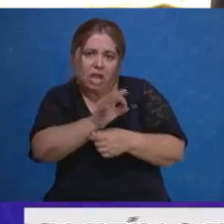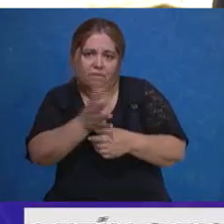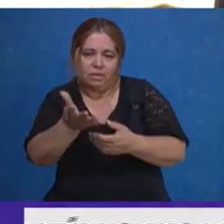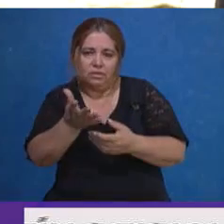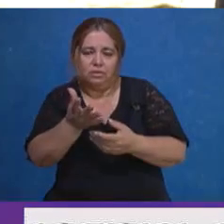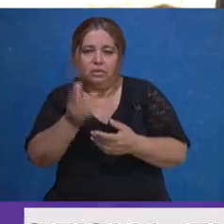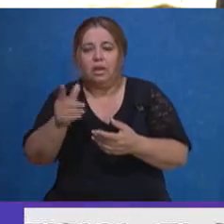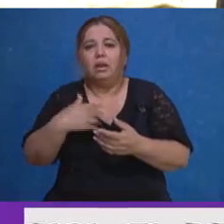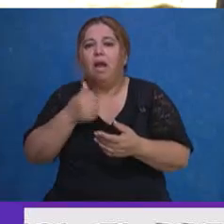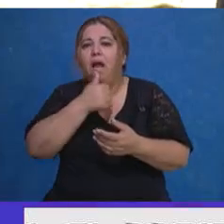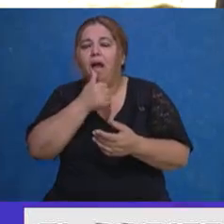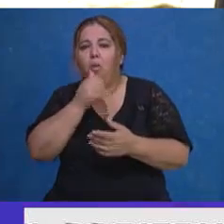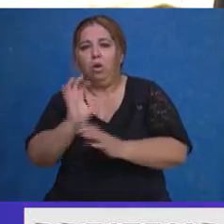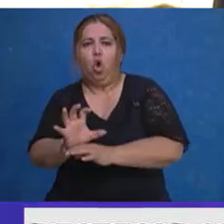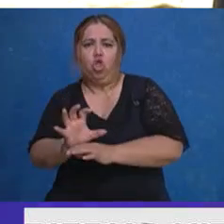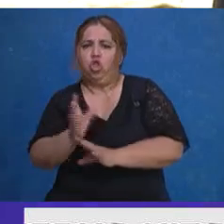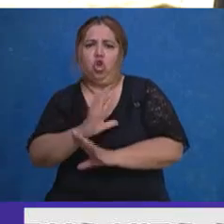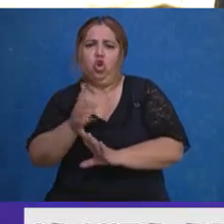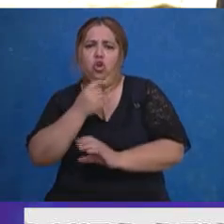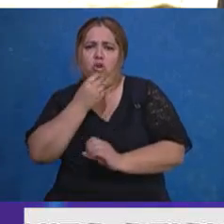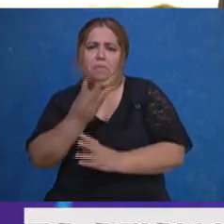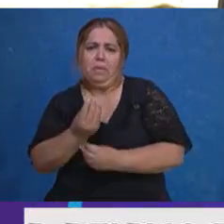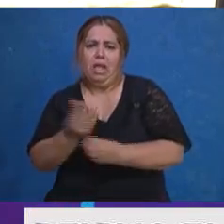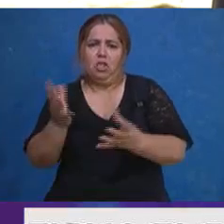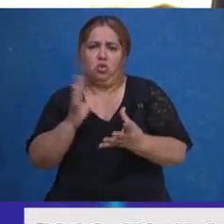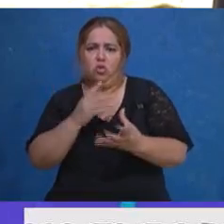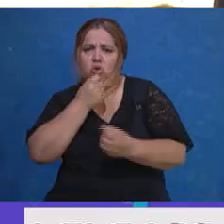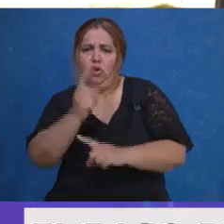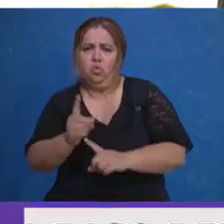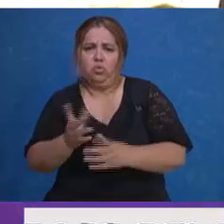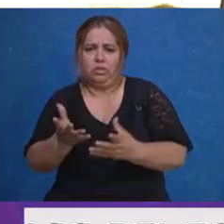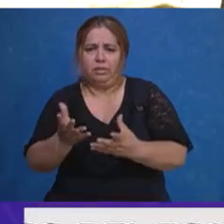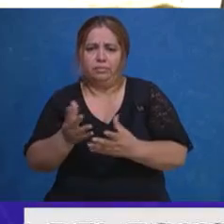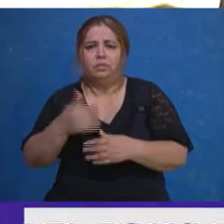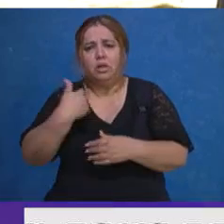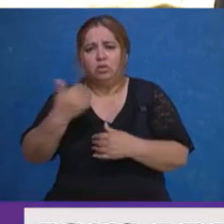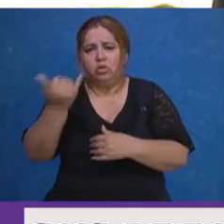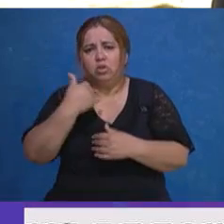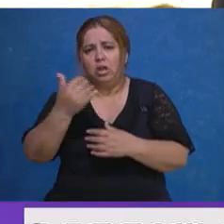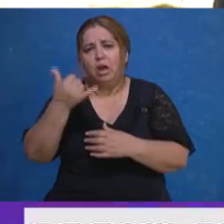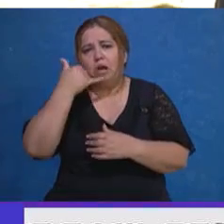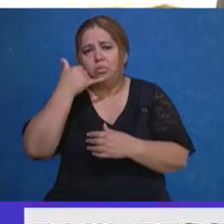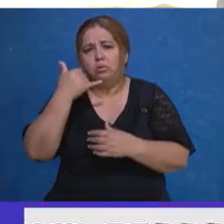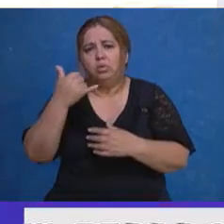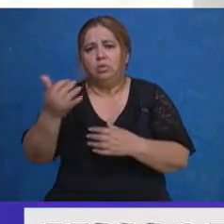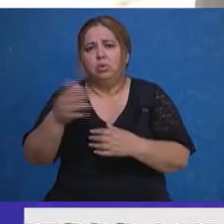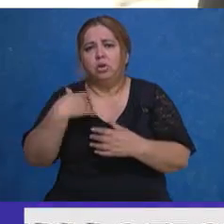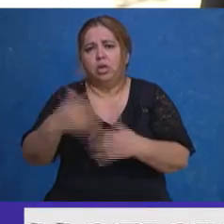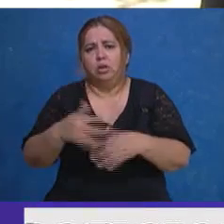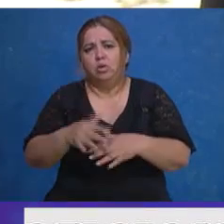Y nosotros nos llamó muy exaltado diciendo que se iba a suicidar porque lo habían